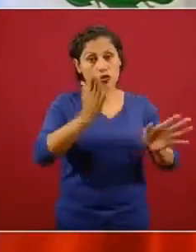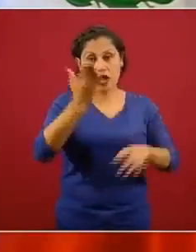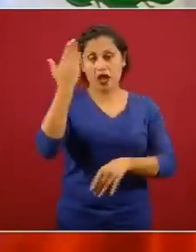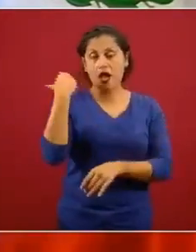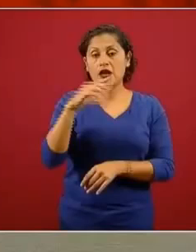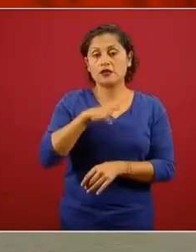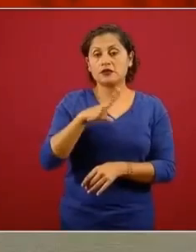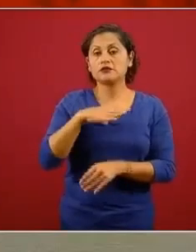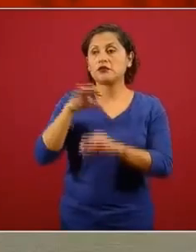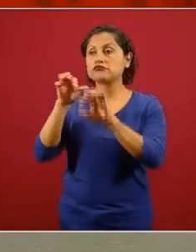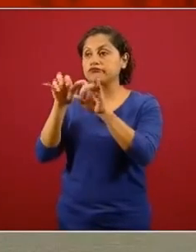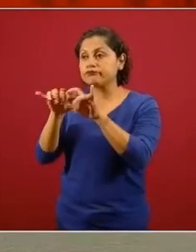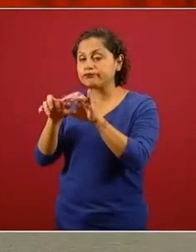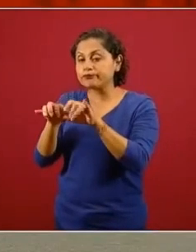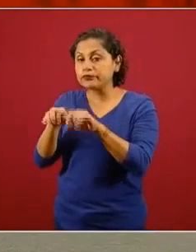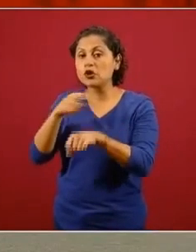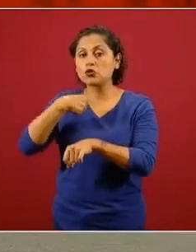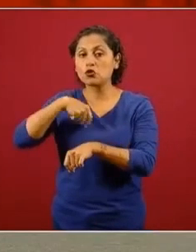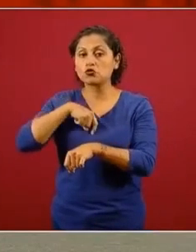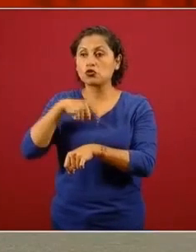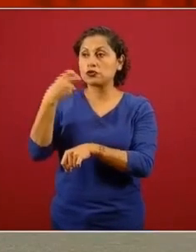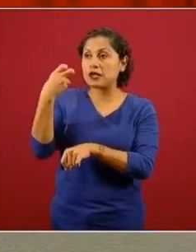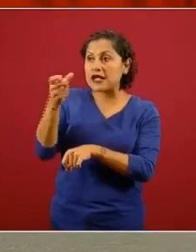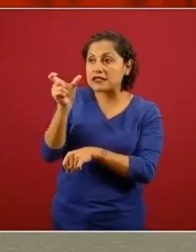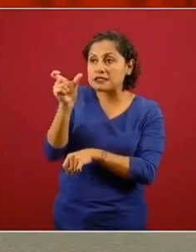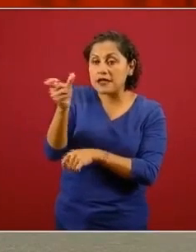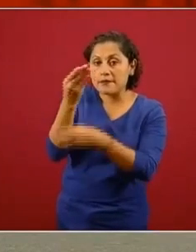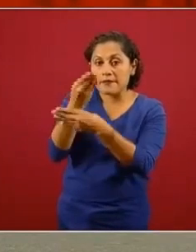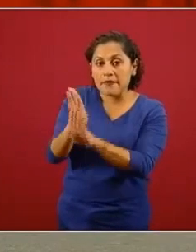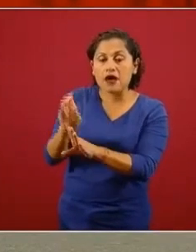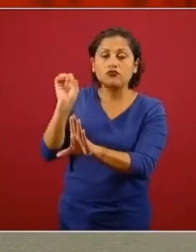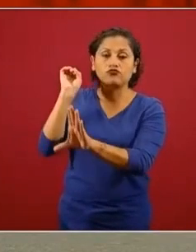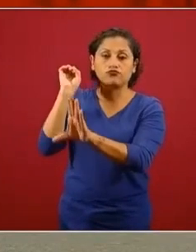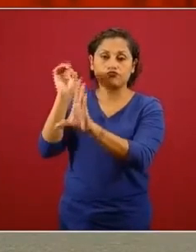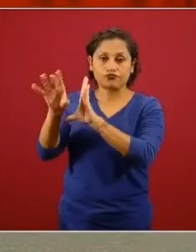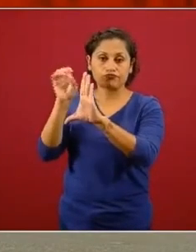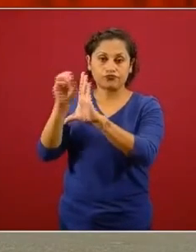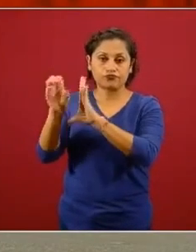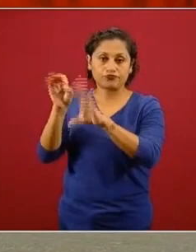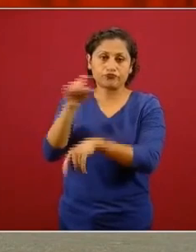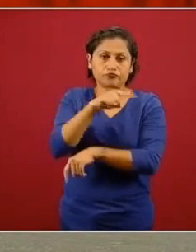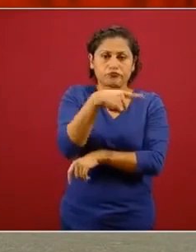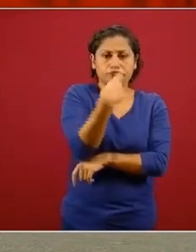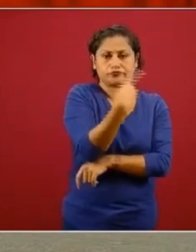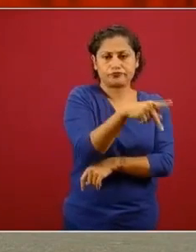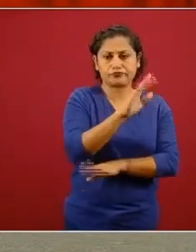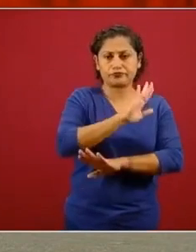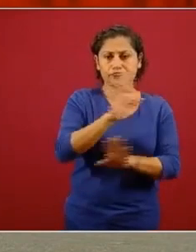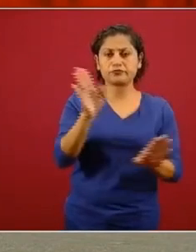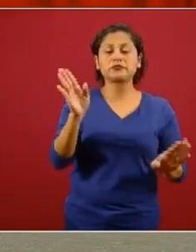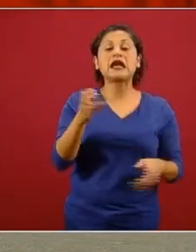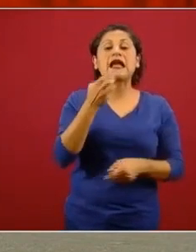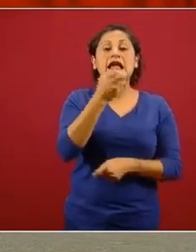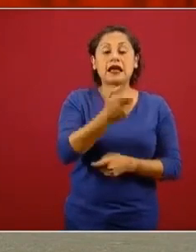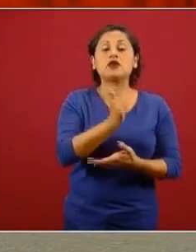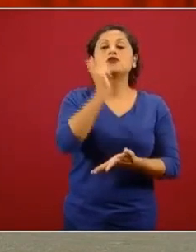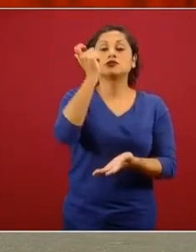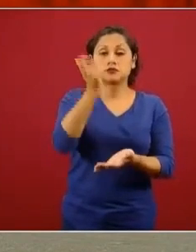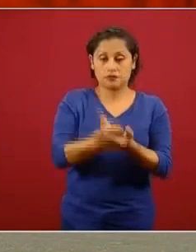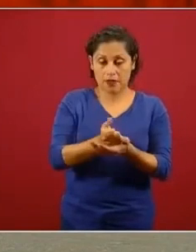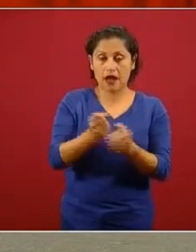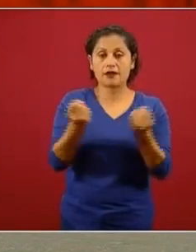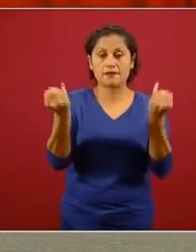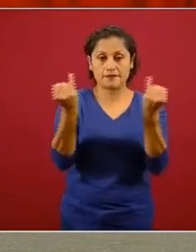apoyo de 25,000 pesos después de unos días. Todas estas personas también van a pagar a partir de la generación